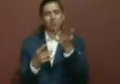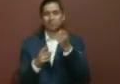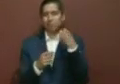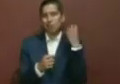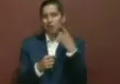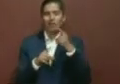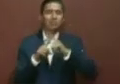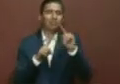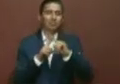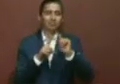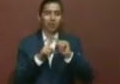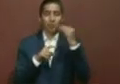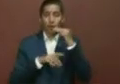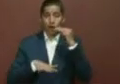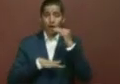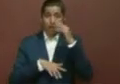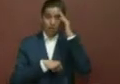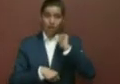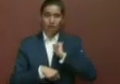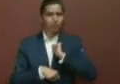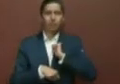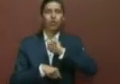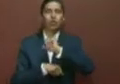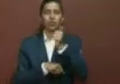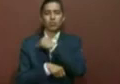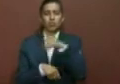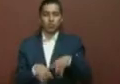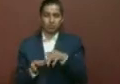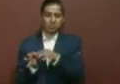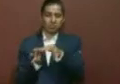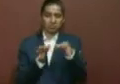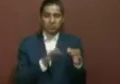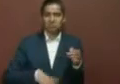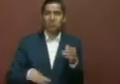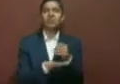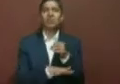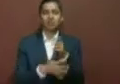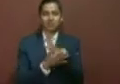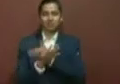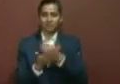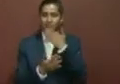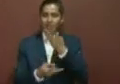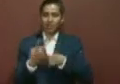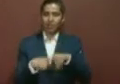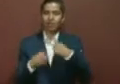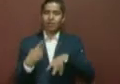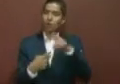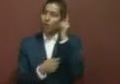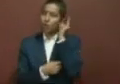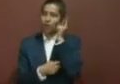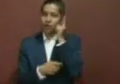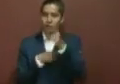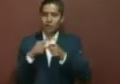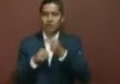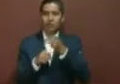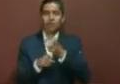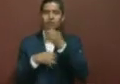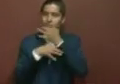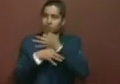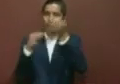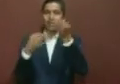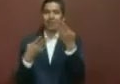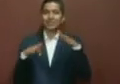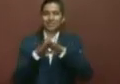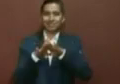Morelia sino en distintas partes del estado, y esto ha ayudado a la recuperación. Así que seguramente este año daremos muy buenas noticias al cierre.